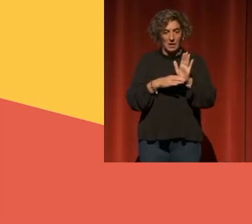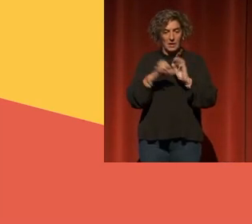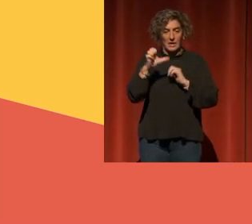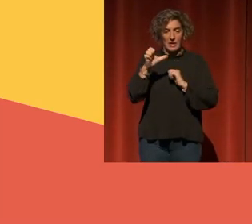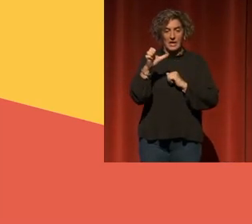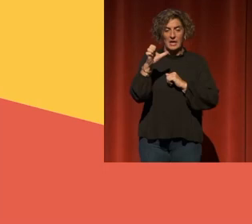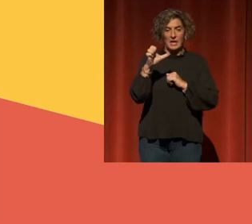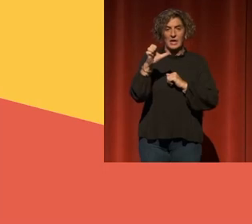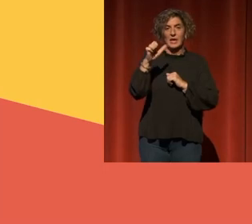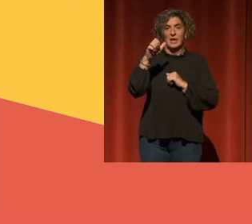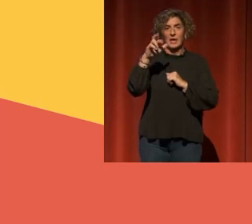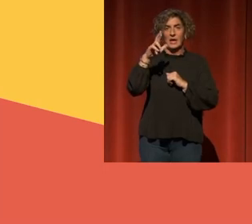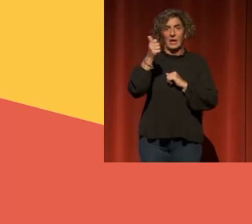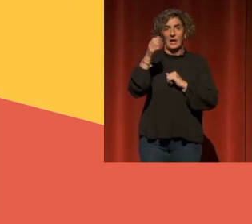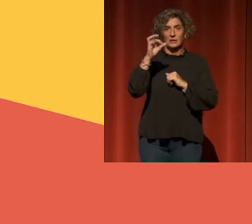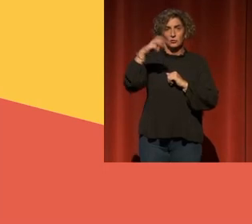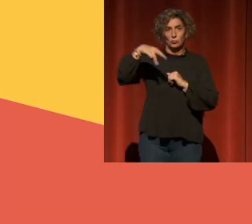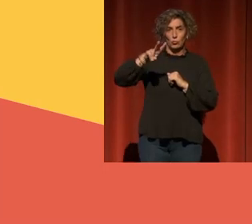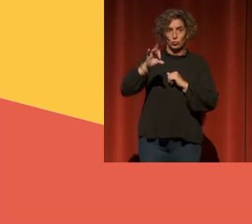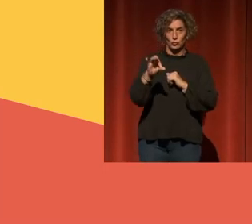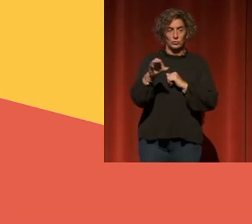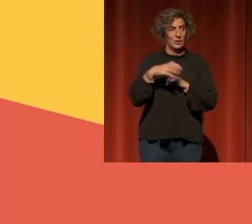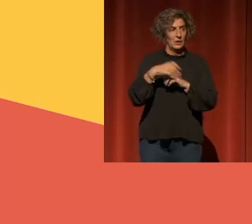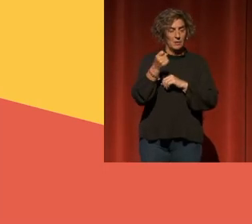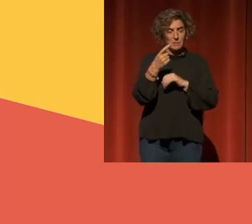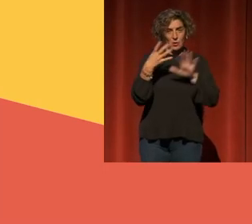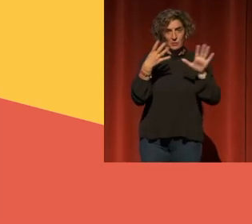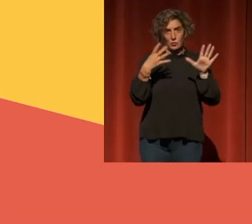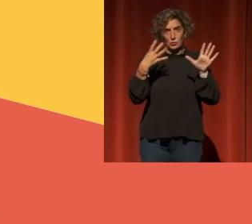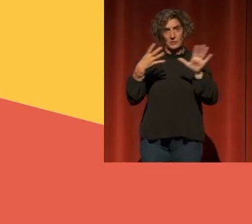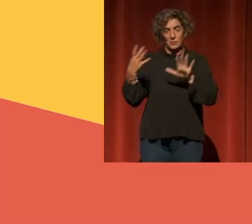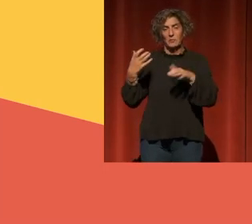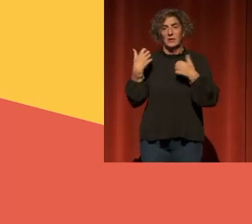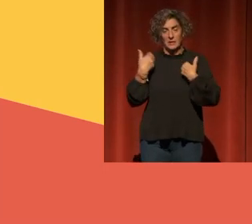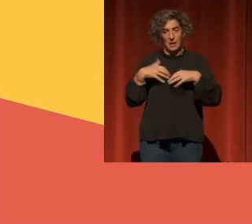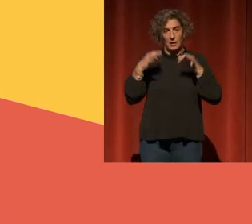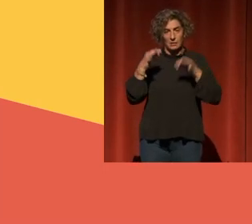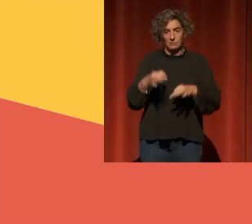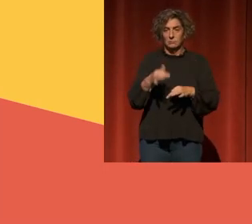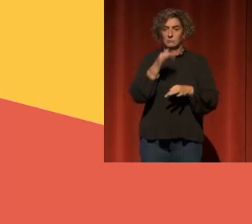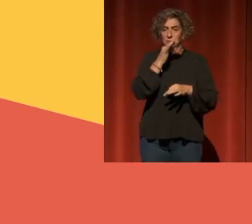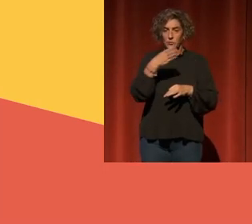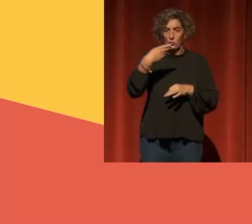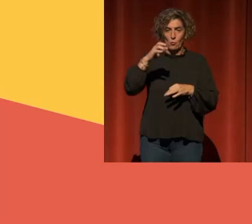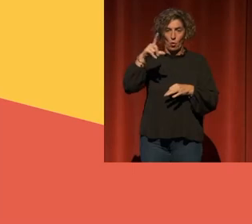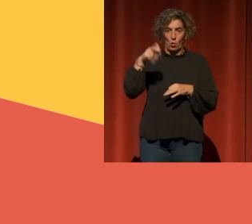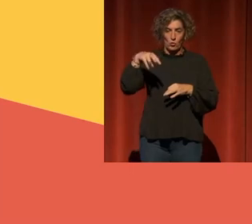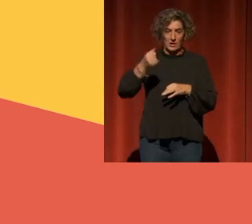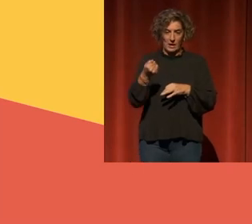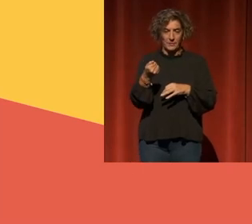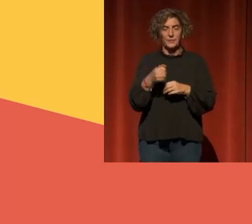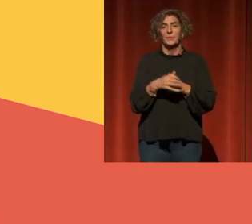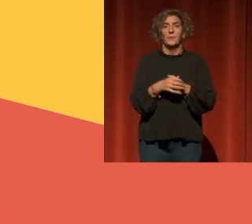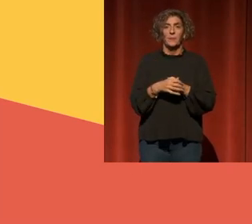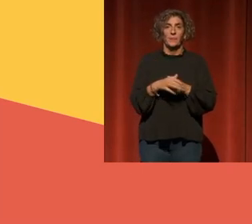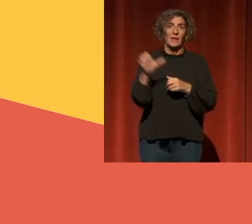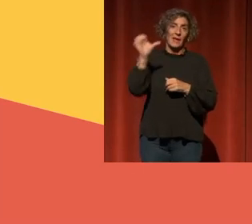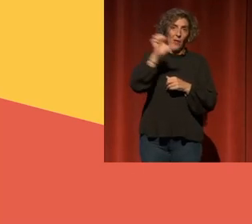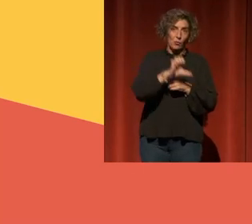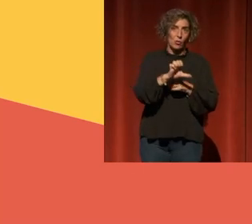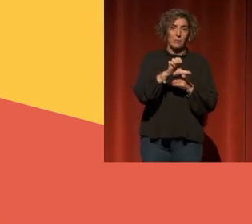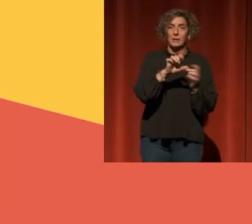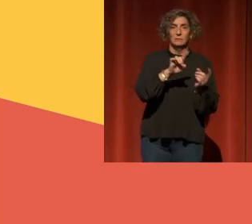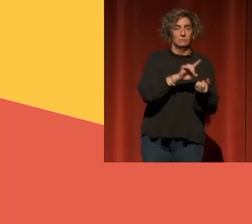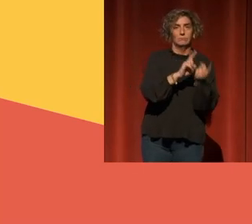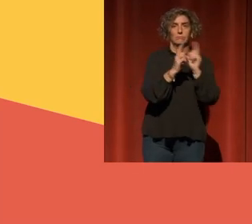y en el año 1999 con la declaración ya de bolonia bueno Europa en cualquier caso se convierte en un